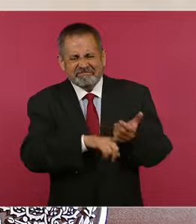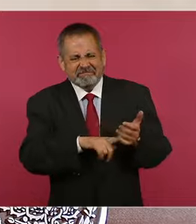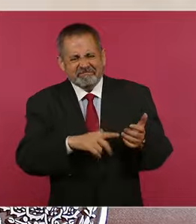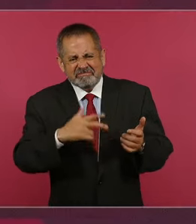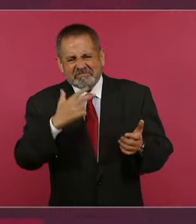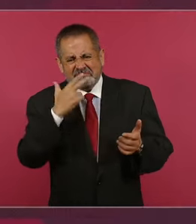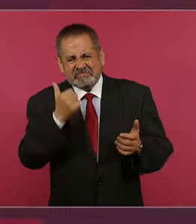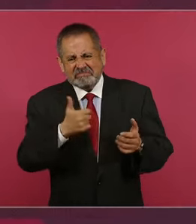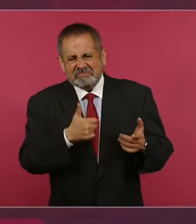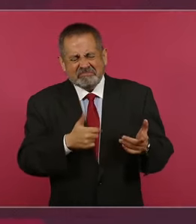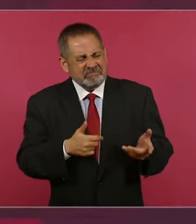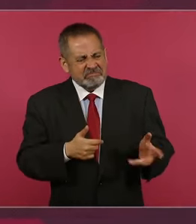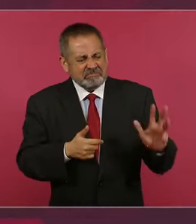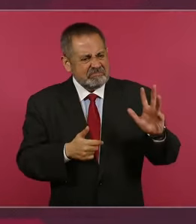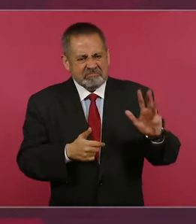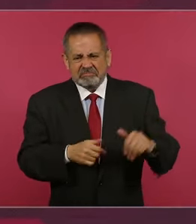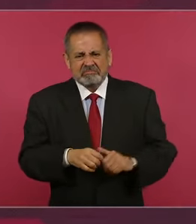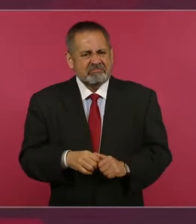Hay